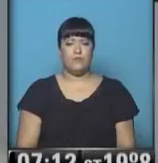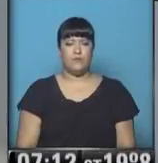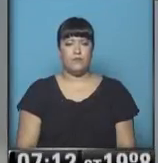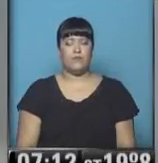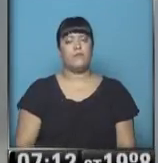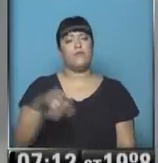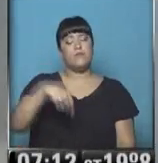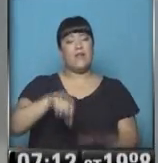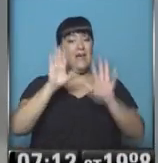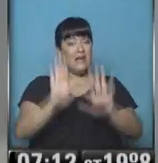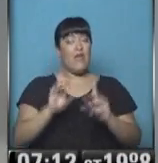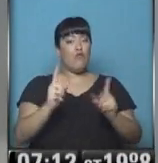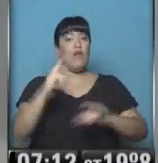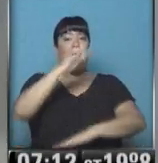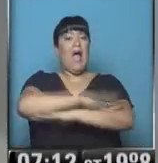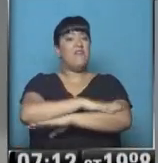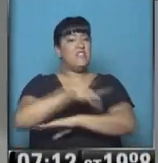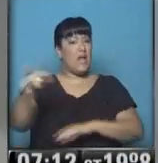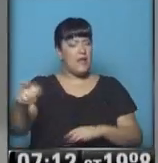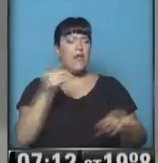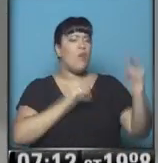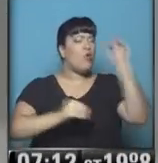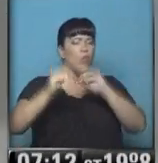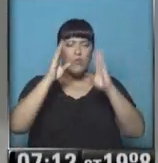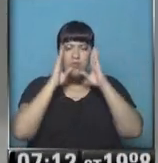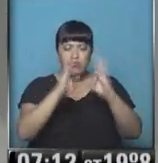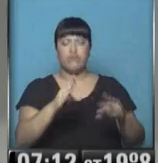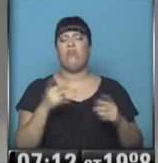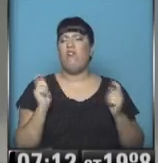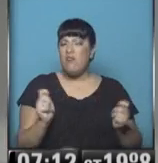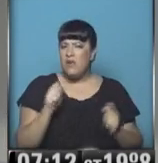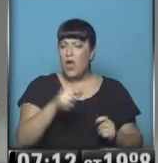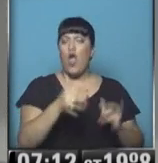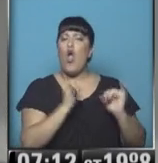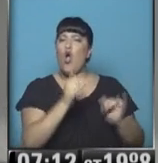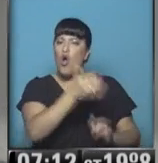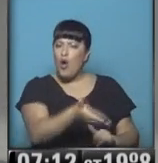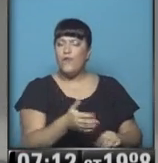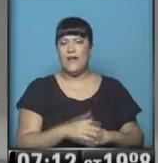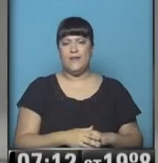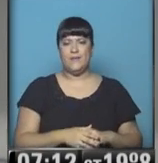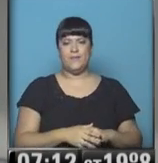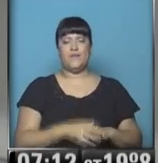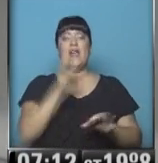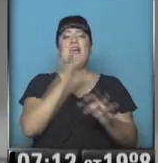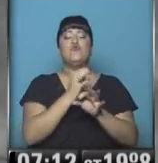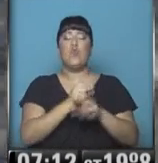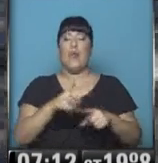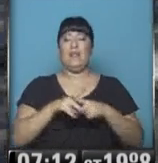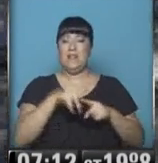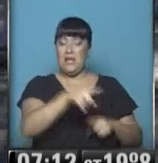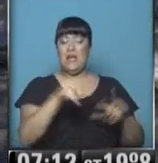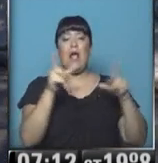Vamos a ubicarnos en Avellaneda, ¿te parece? La preocupación está puesta en una jovencita, adolescente, en una escuela técnica,